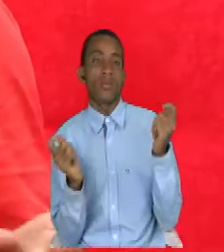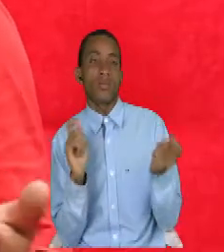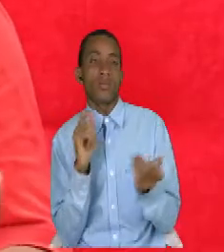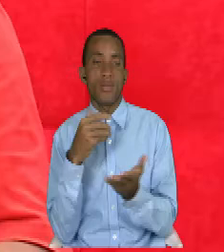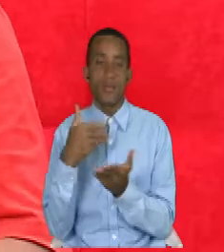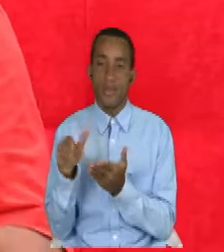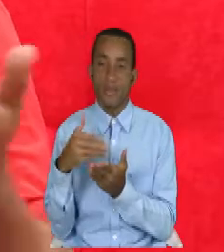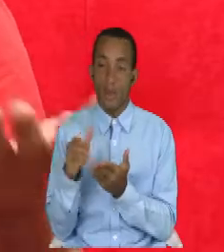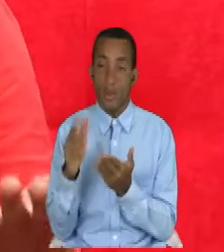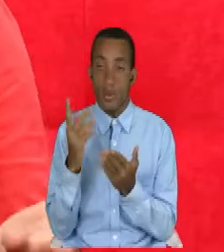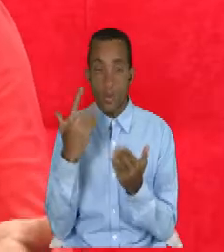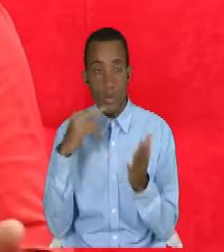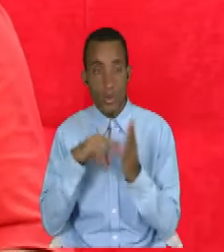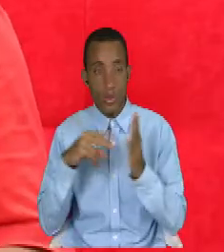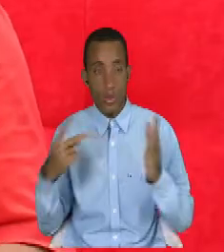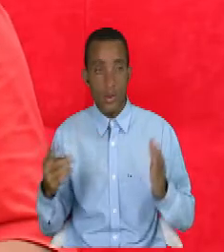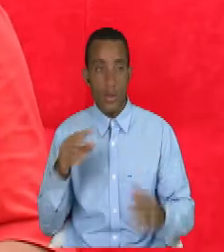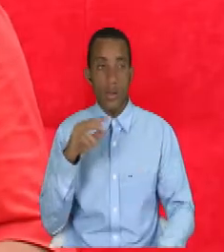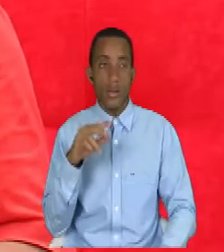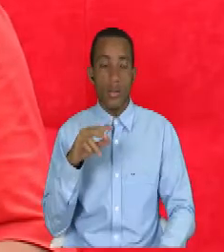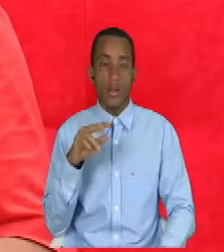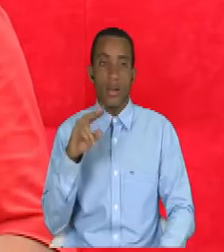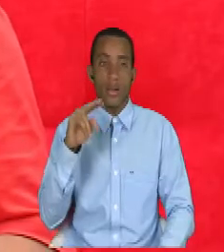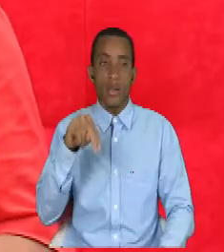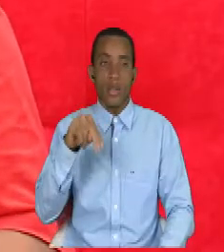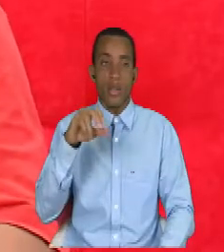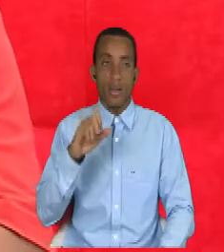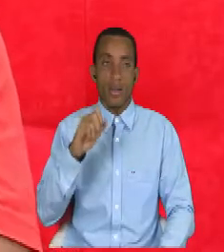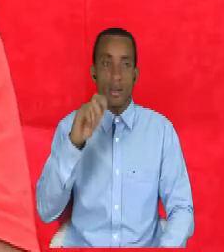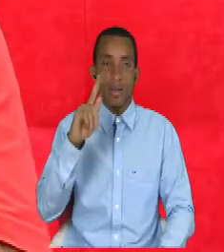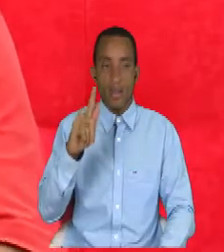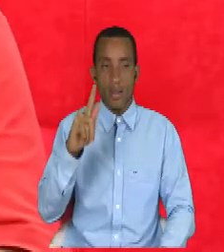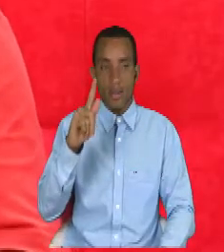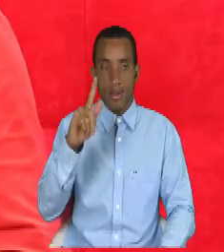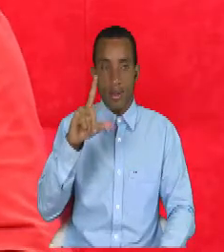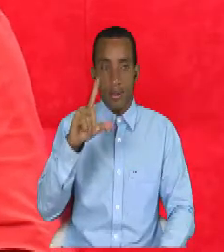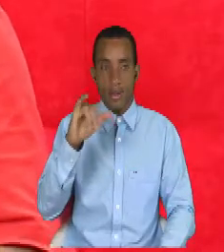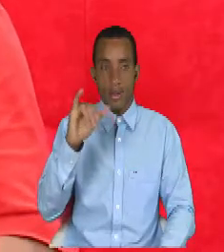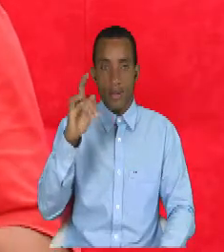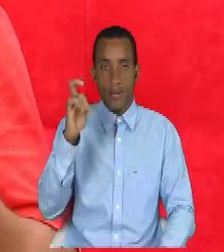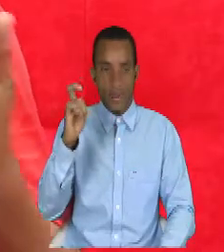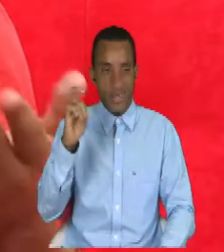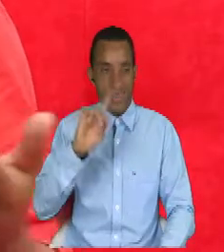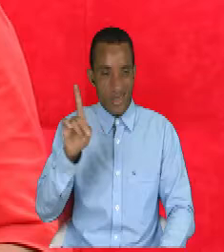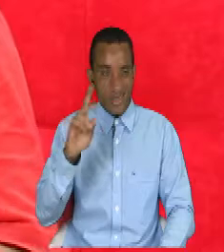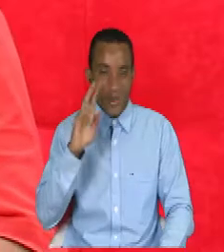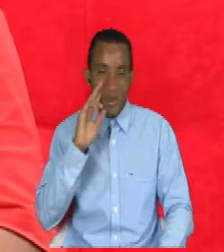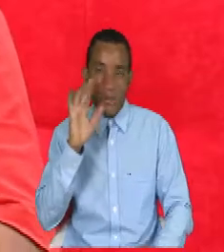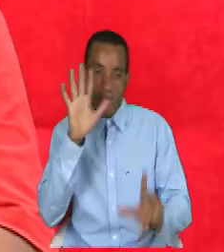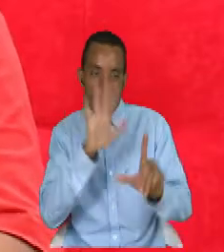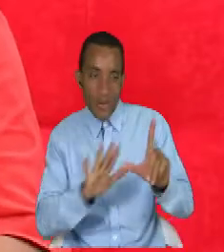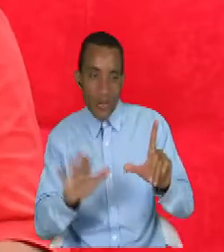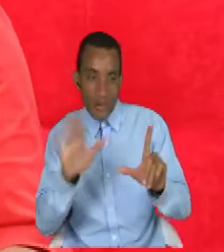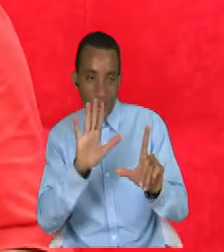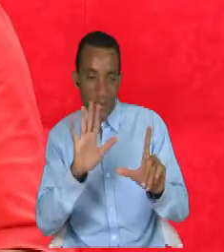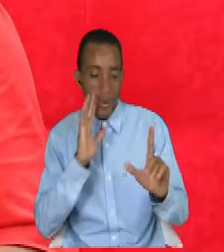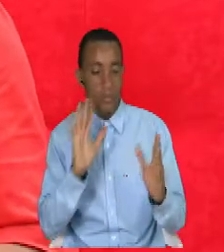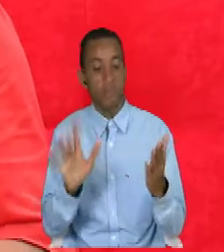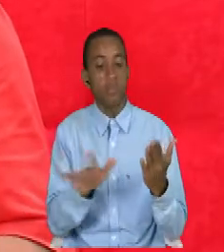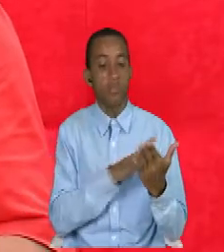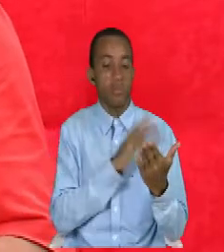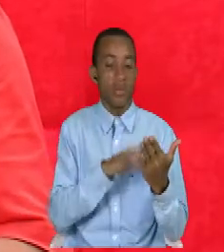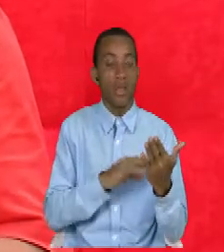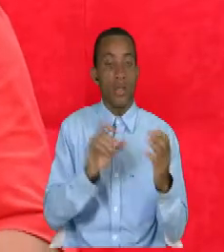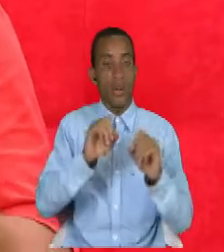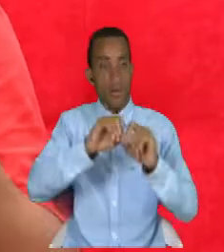ejemplo netflix es una es una plataforma de ver vídeo por streaming spotify o deezer que es una